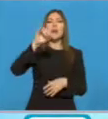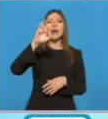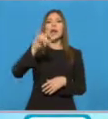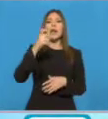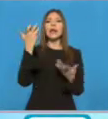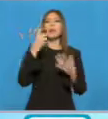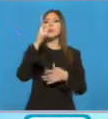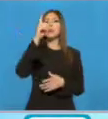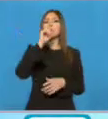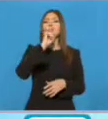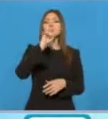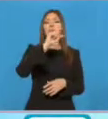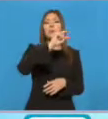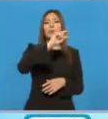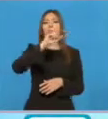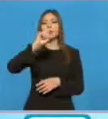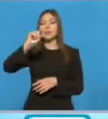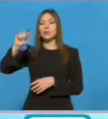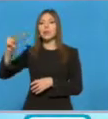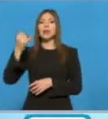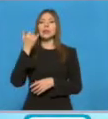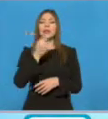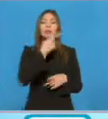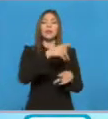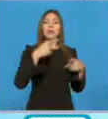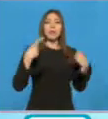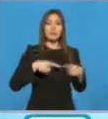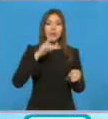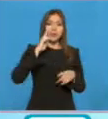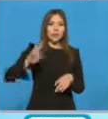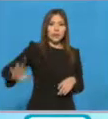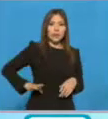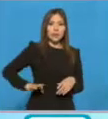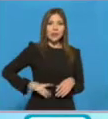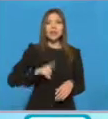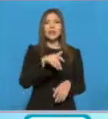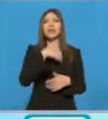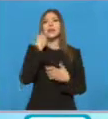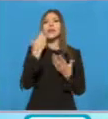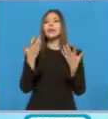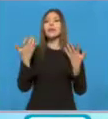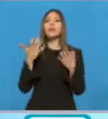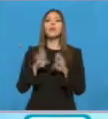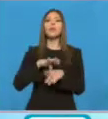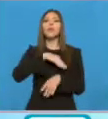renglón. Nos habla de una personalidad que además tiende a buscar